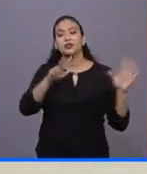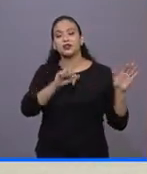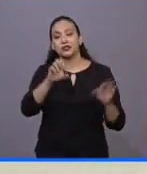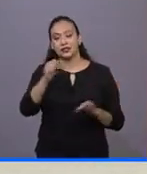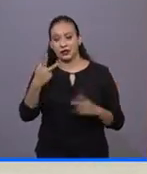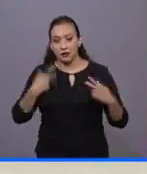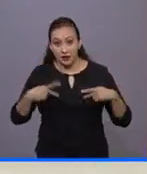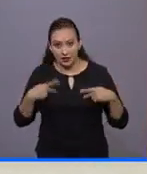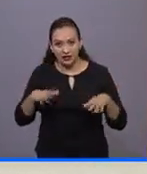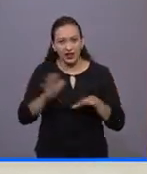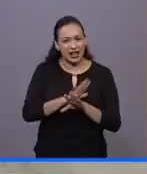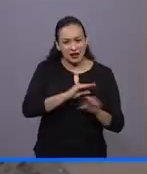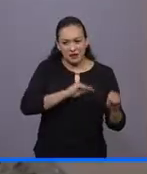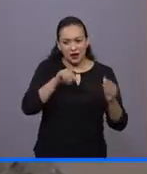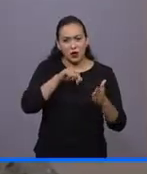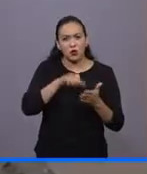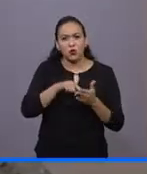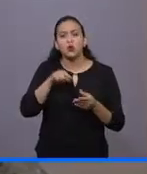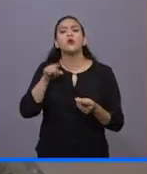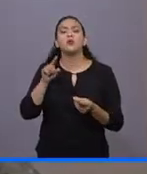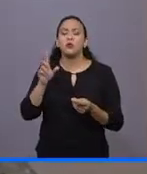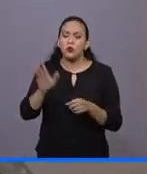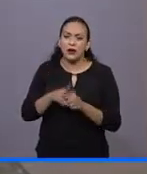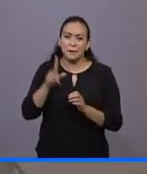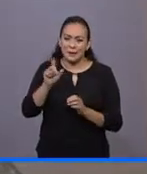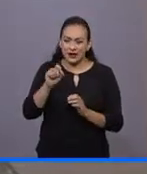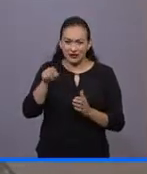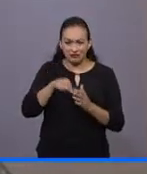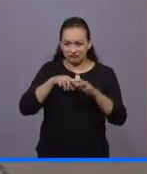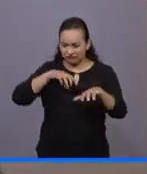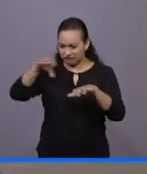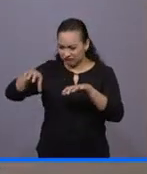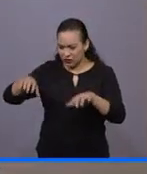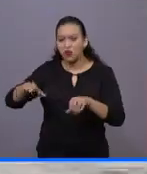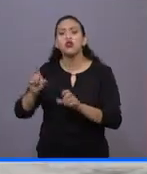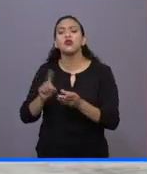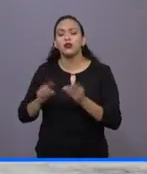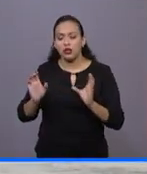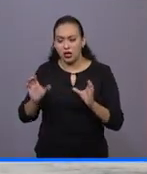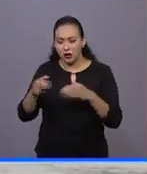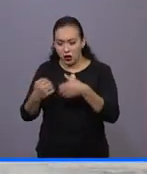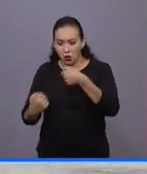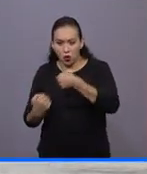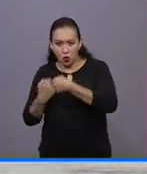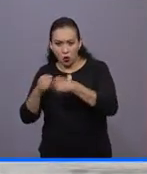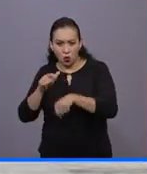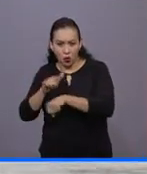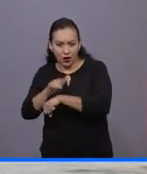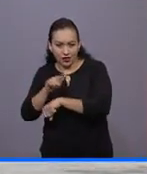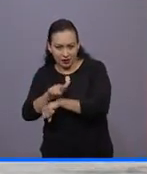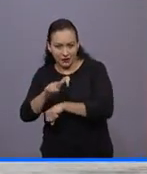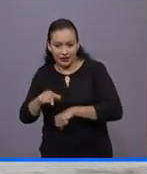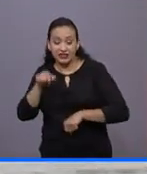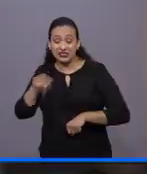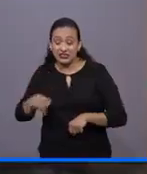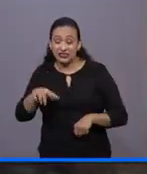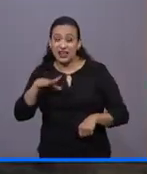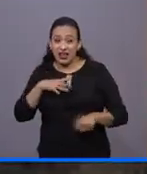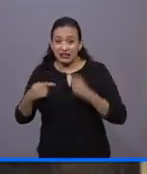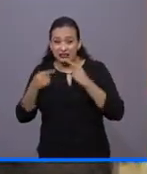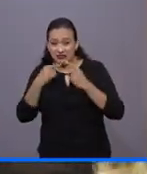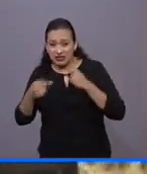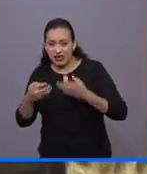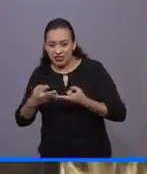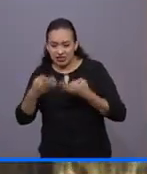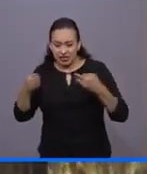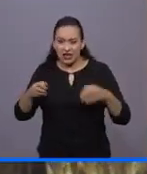personas fueron desplazadas en 20 eventos, la mayoría en comunidades fronterizas con Guatemala, donde existen disputas